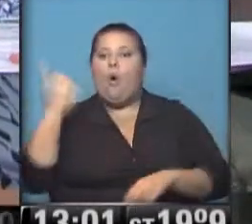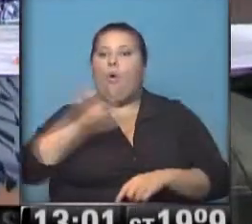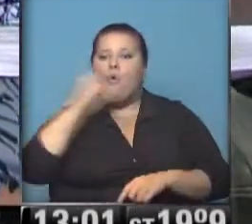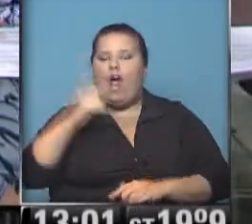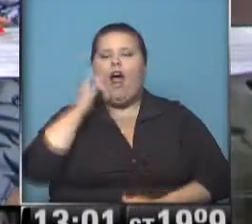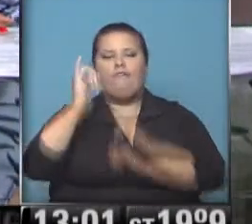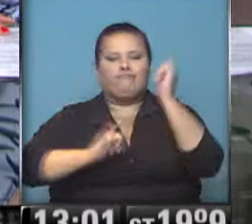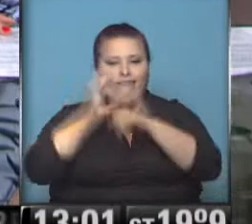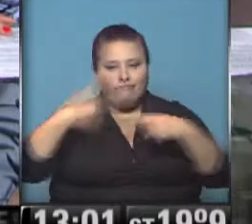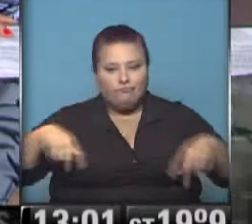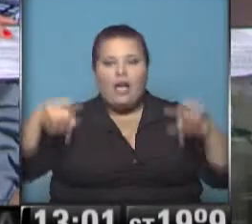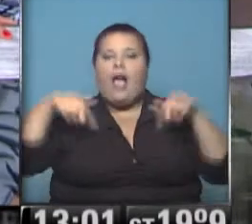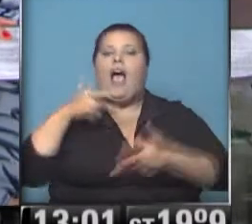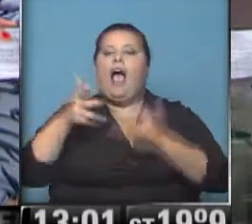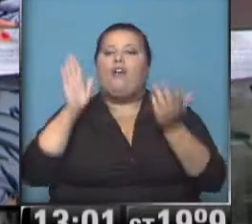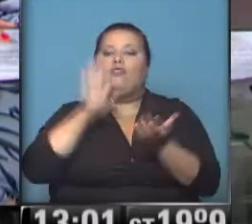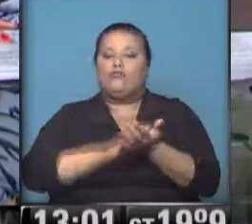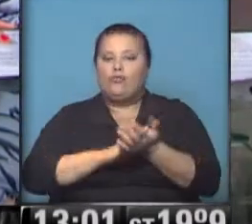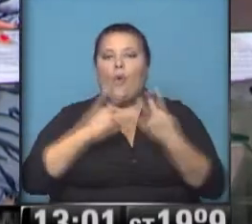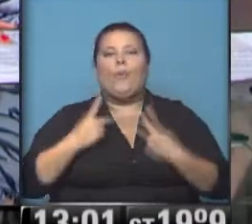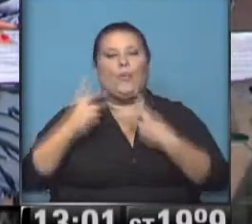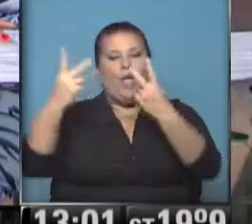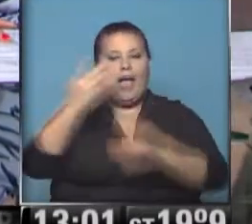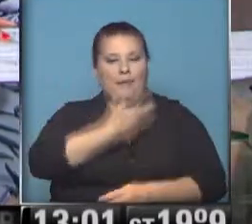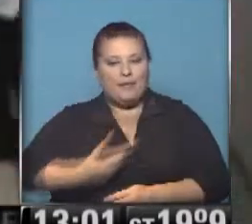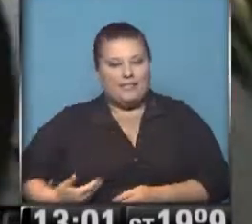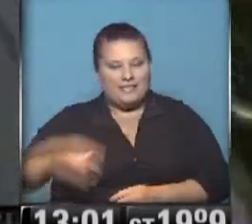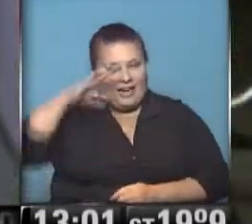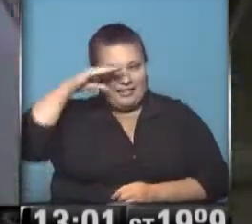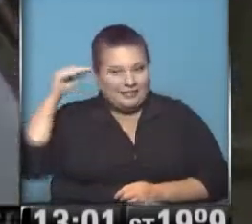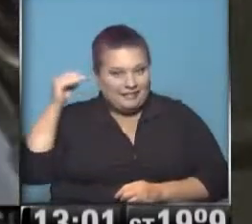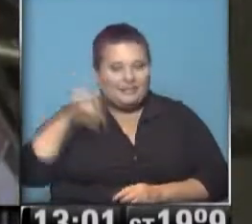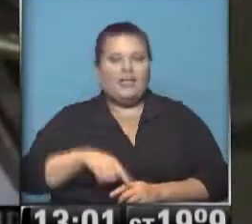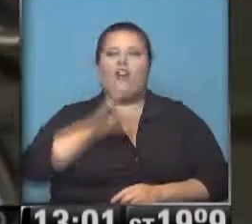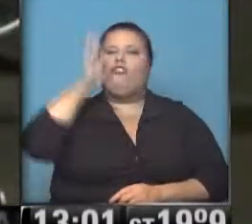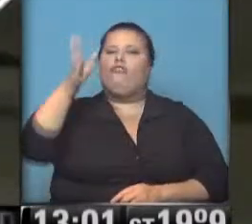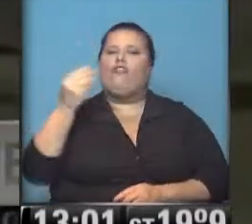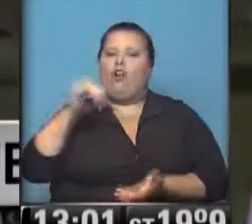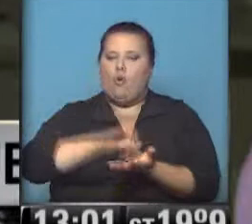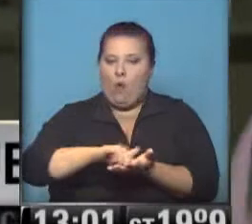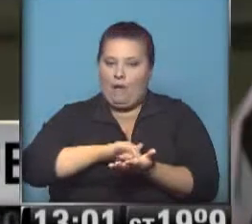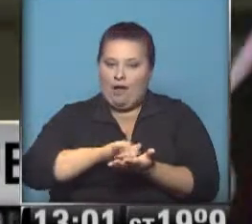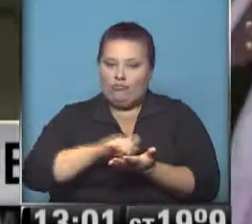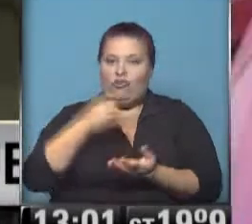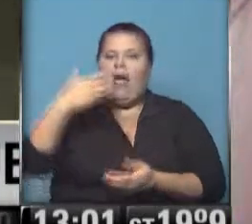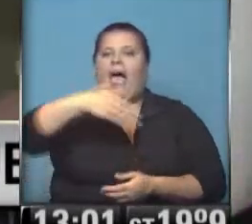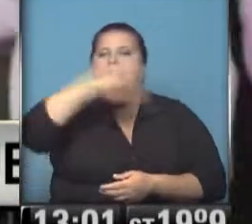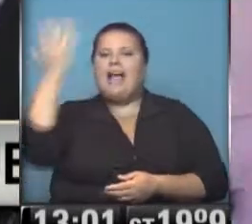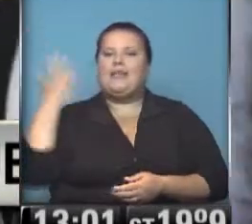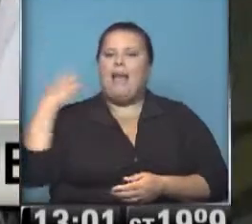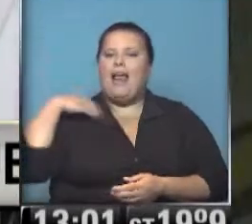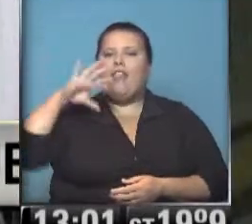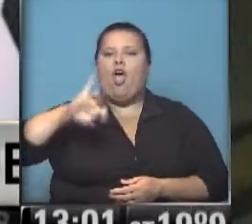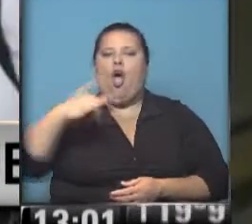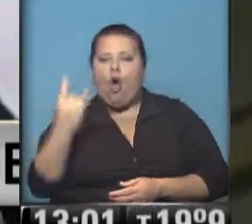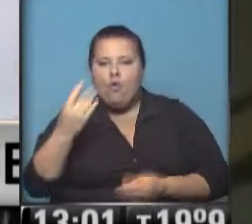de información y comenzamos hablando del viaje de la Presidenta de la Nación, en este caso a Nueva York, para participar de la Asamblea General de las Naciones